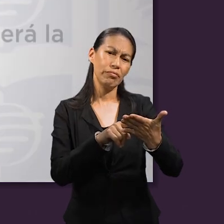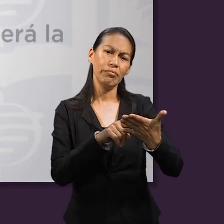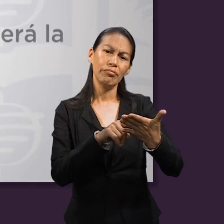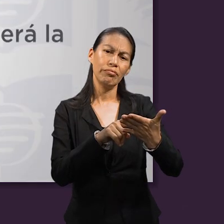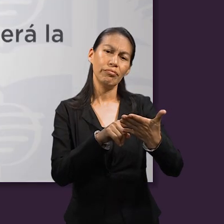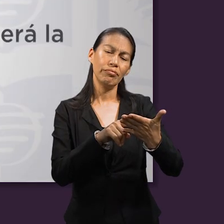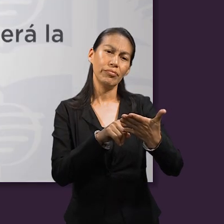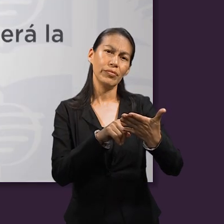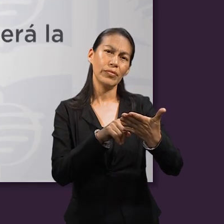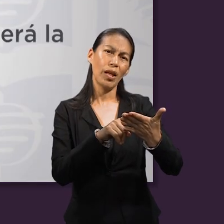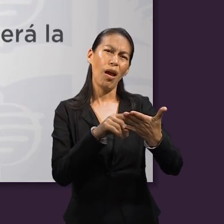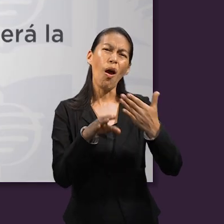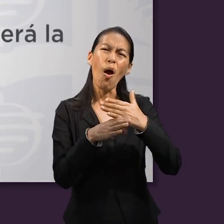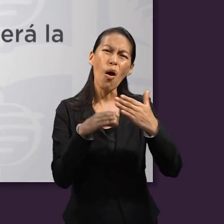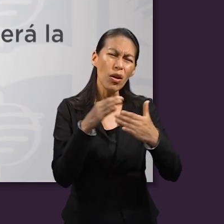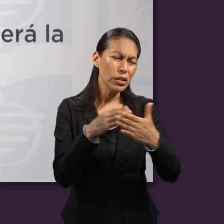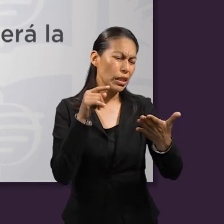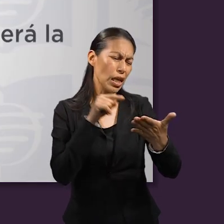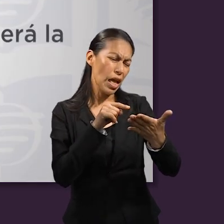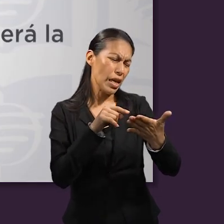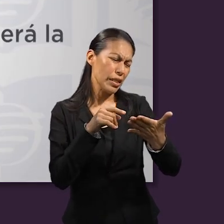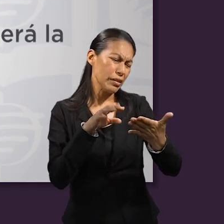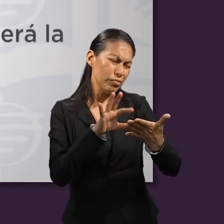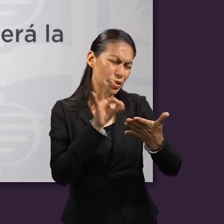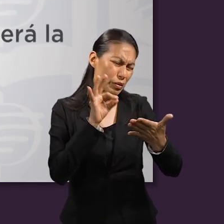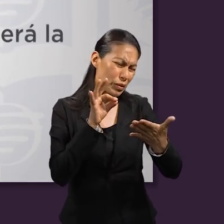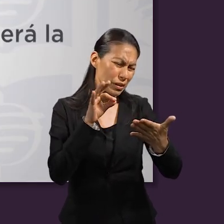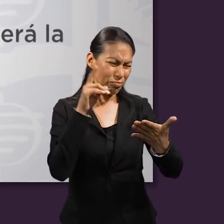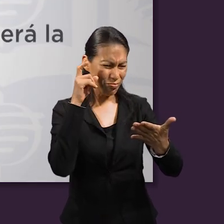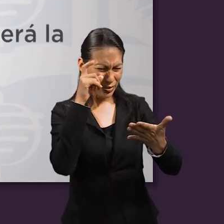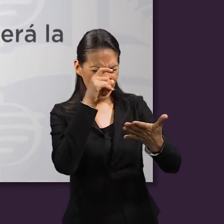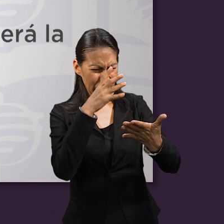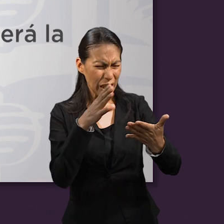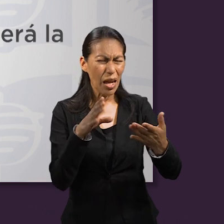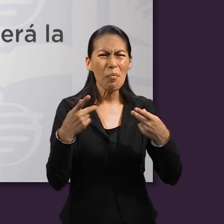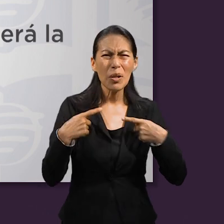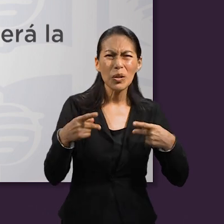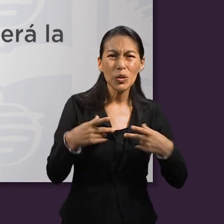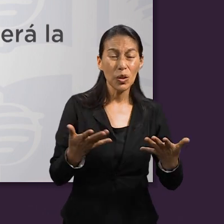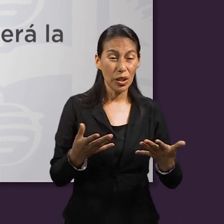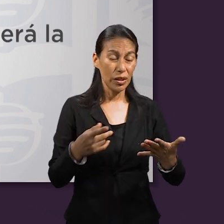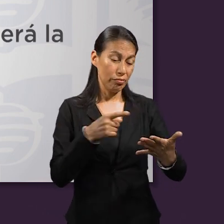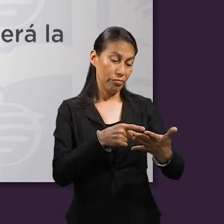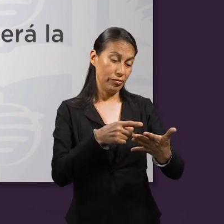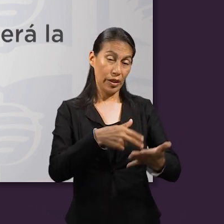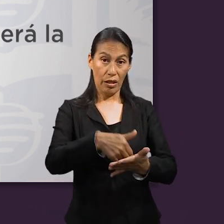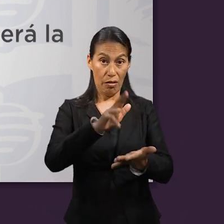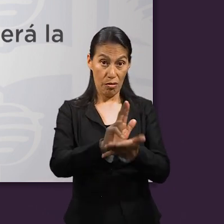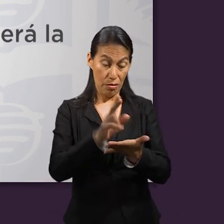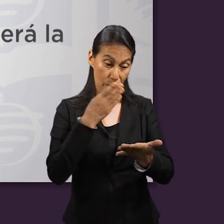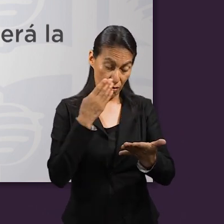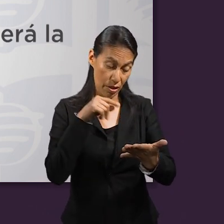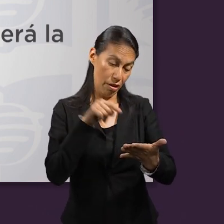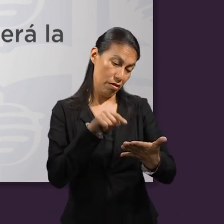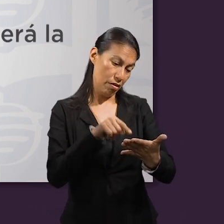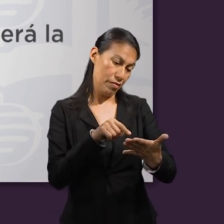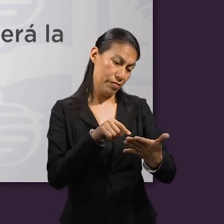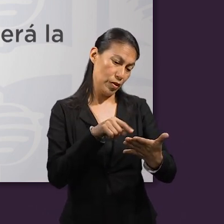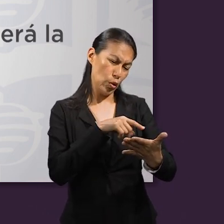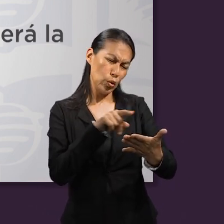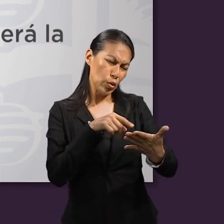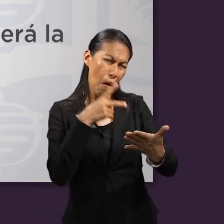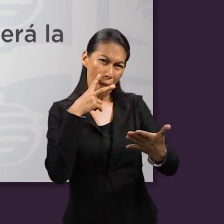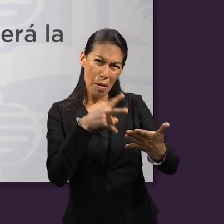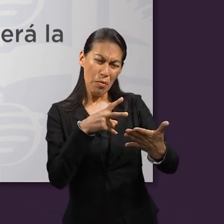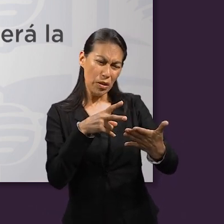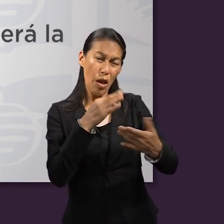la biblia a veces encontramos tantos detalles un poco escabroso de la vida de muchos personajes